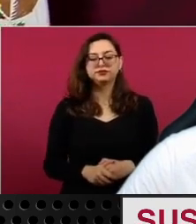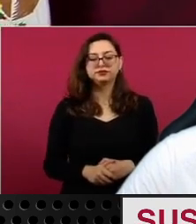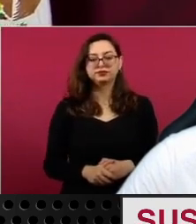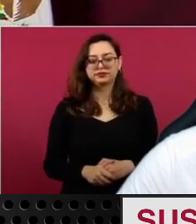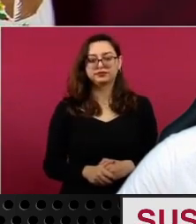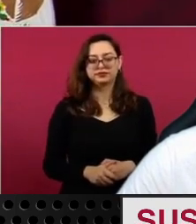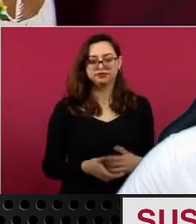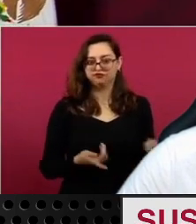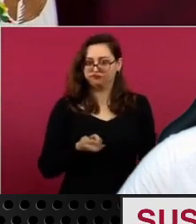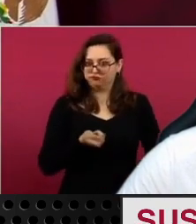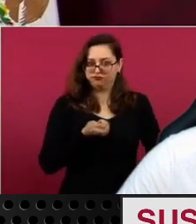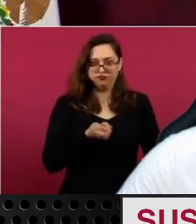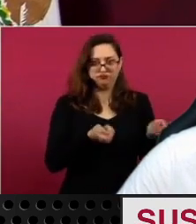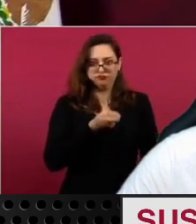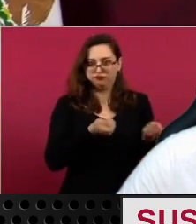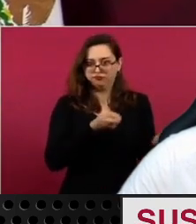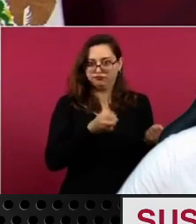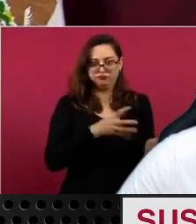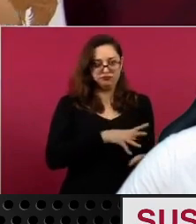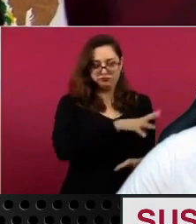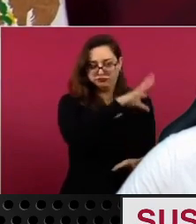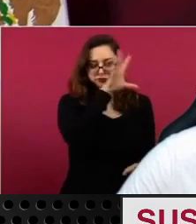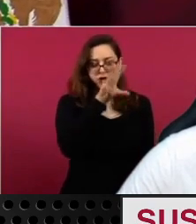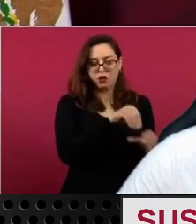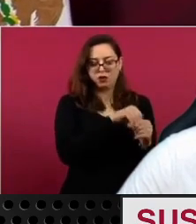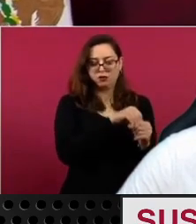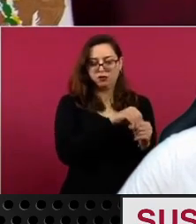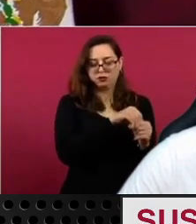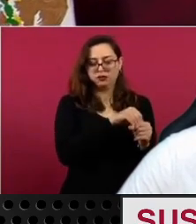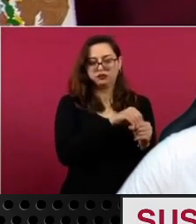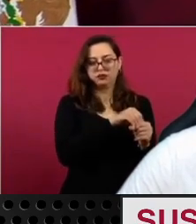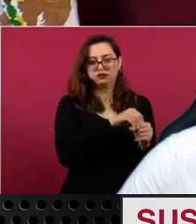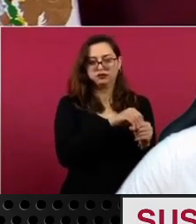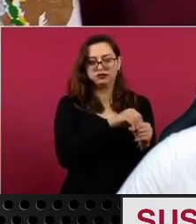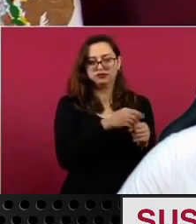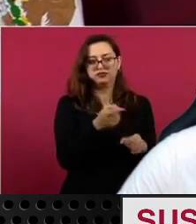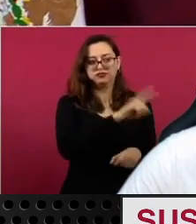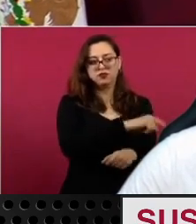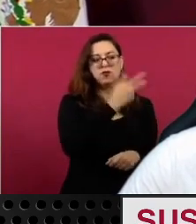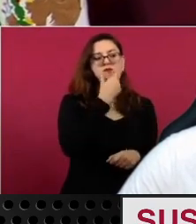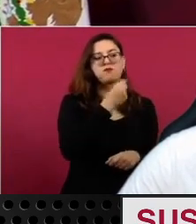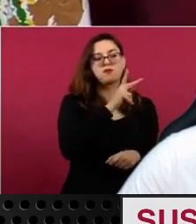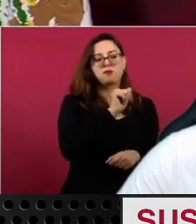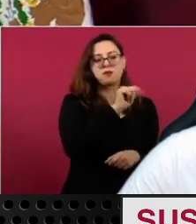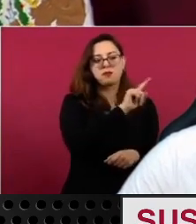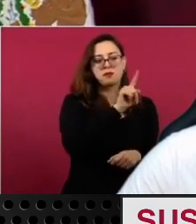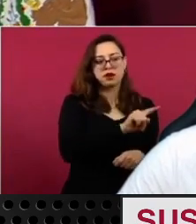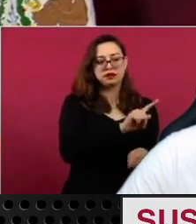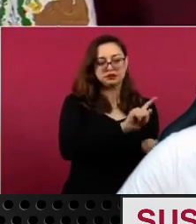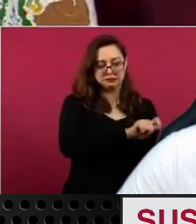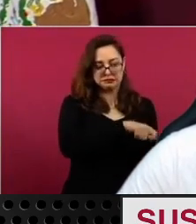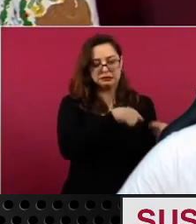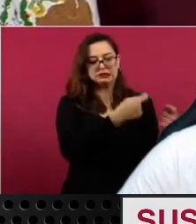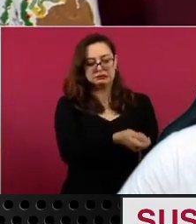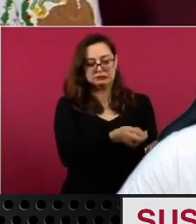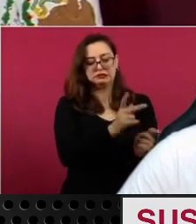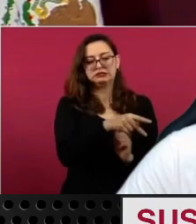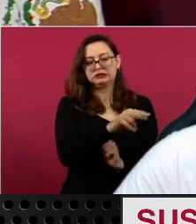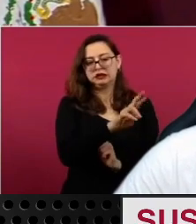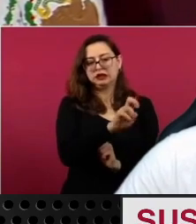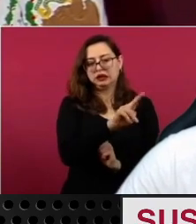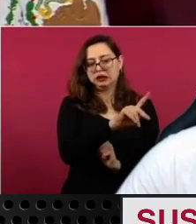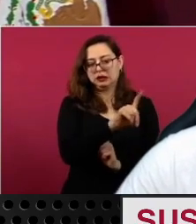se apropia del legado intelectual de paz